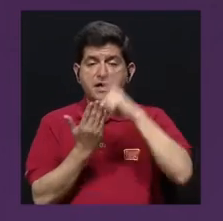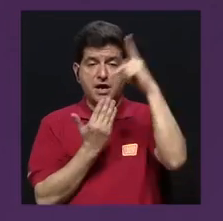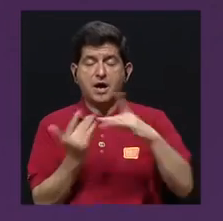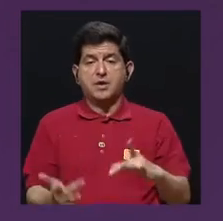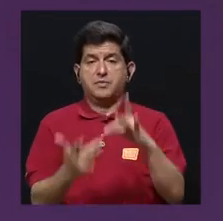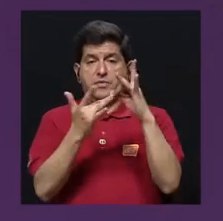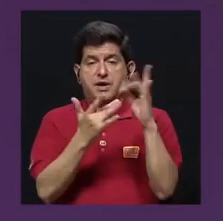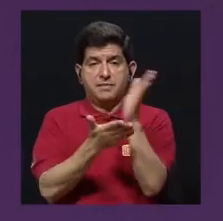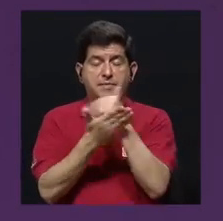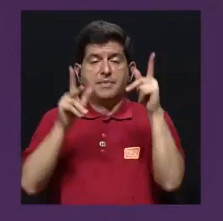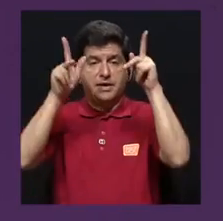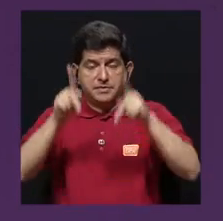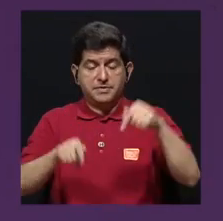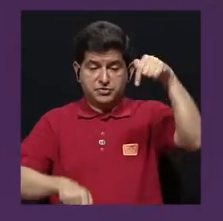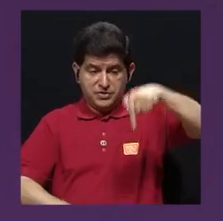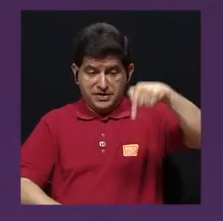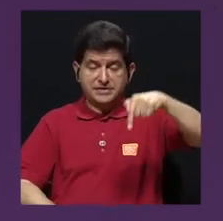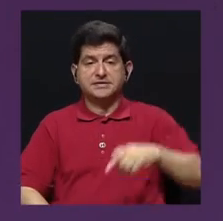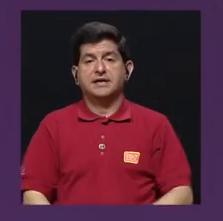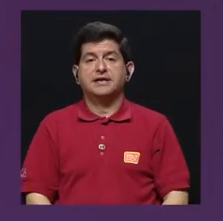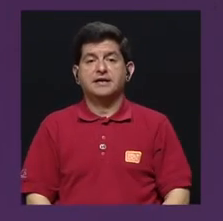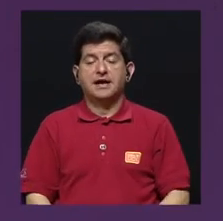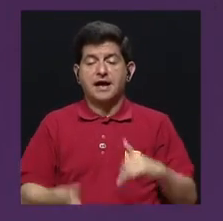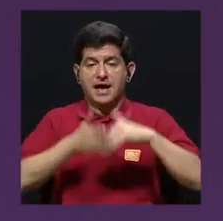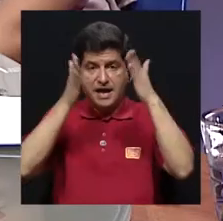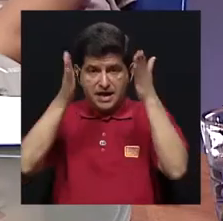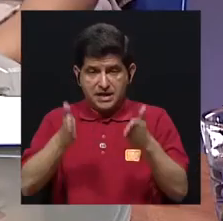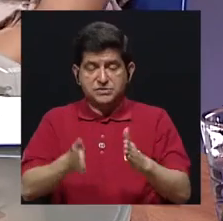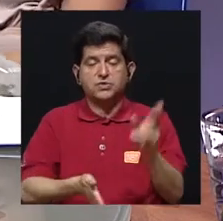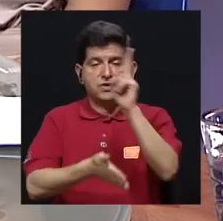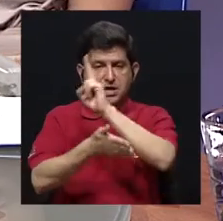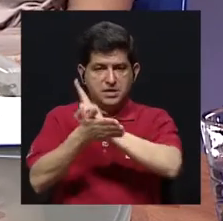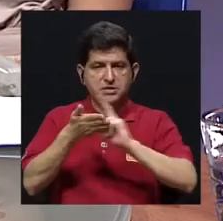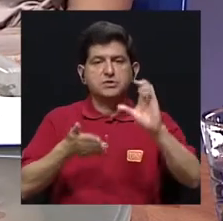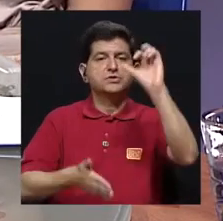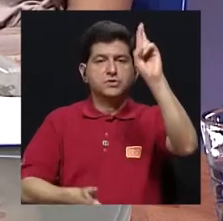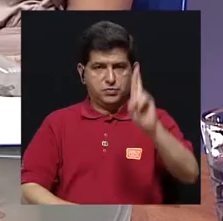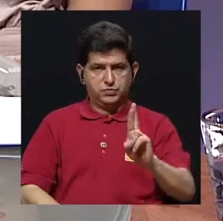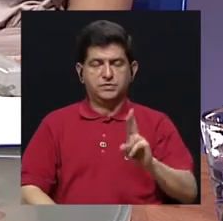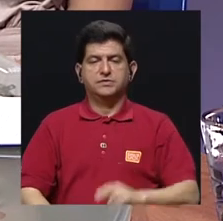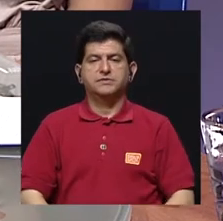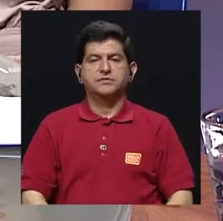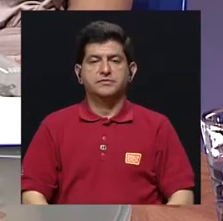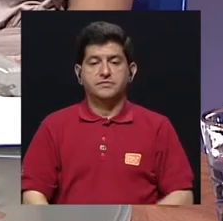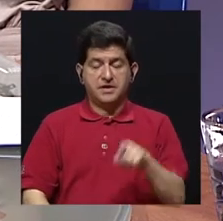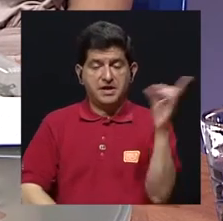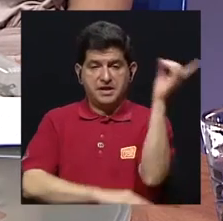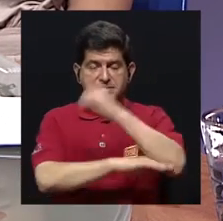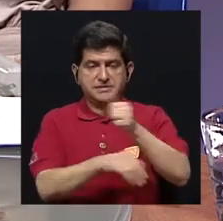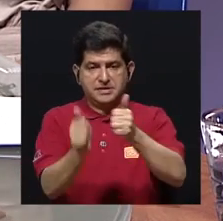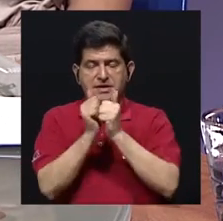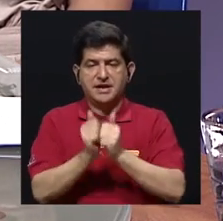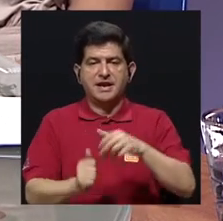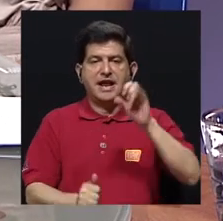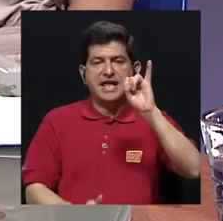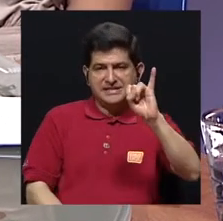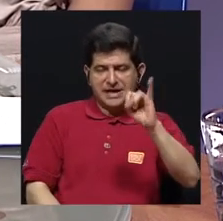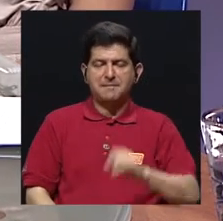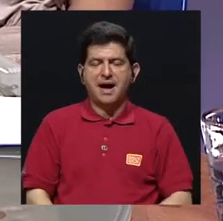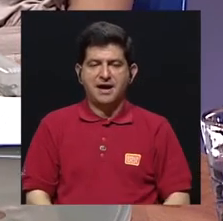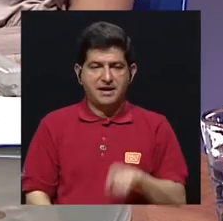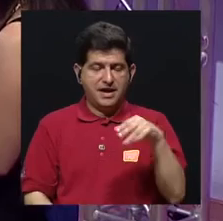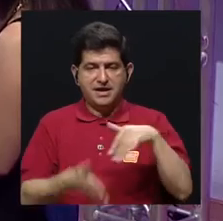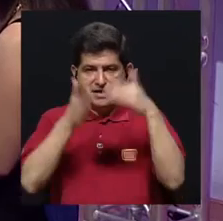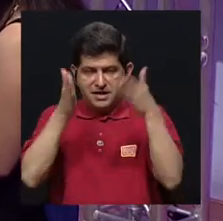ya que parte de las personas que nos encontramos acá somos estudiantes de la Universidad de Costa Rica. El día de hoy me acompañan Isamar. Isamar